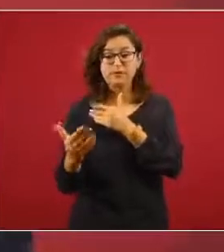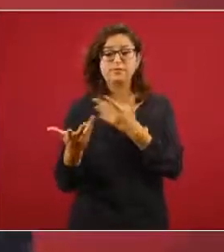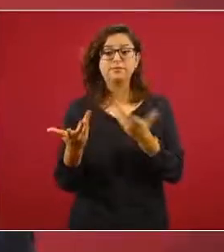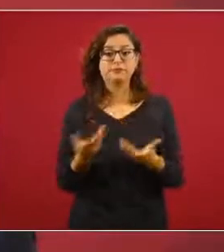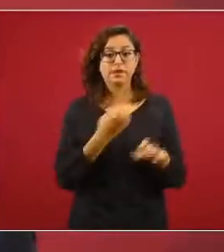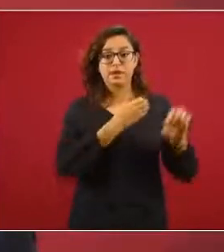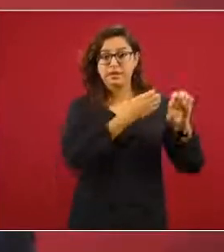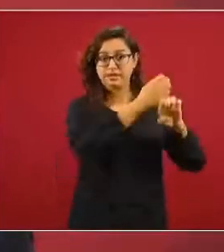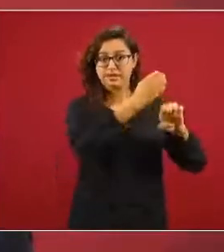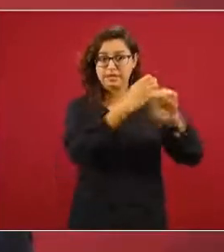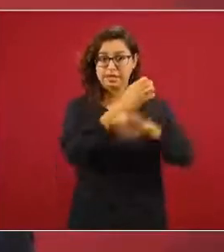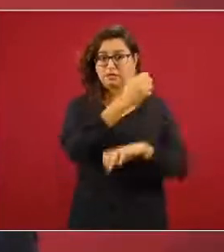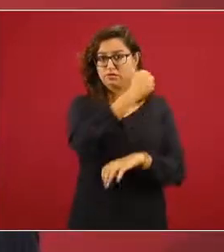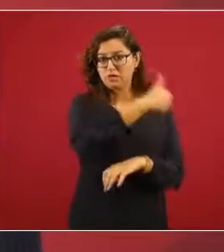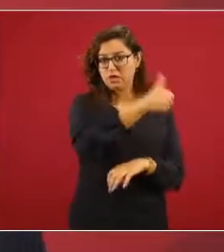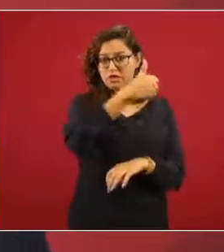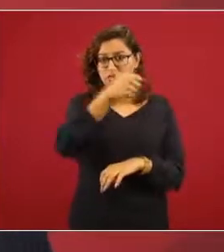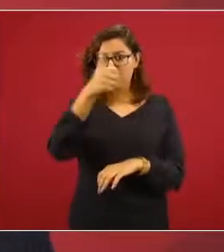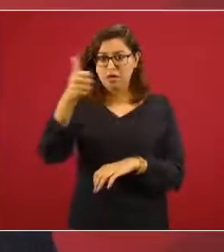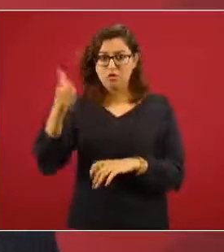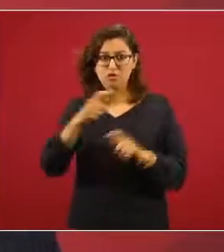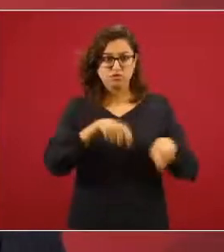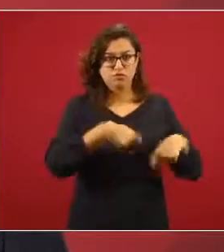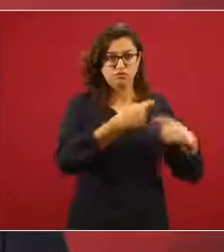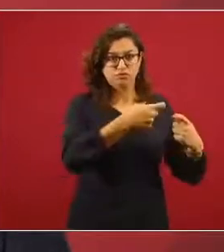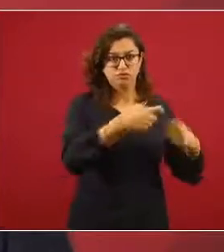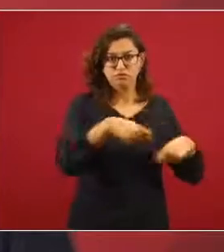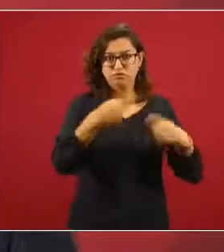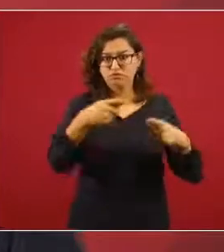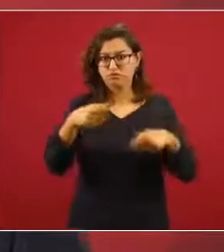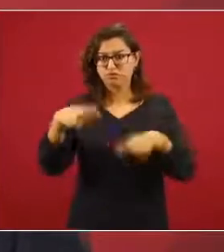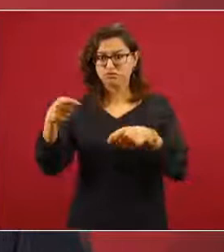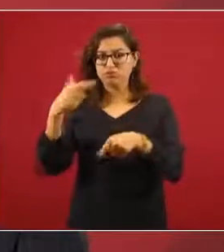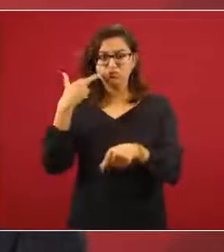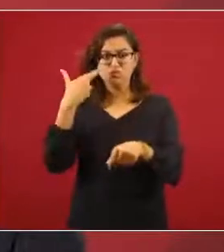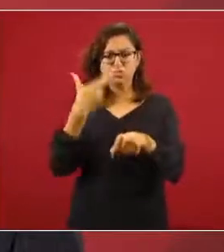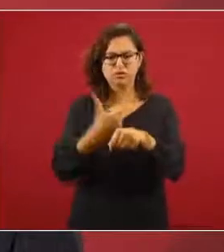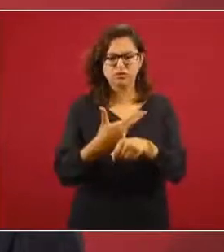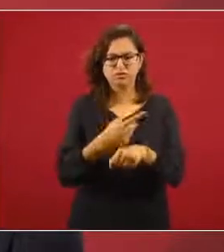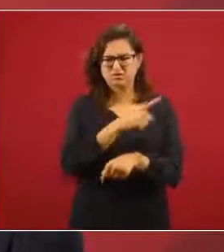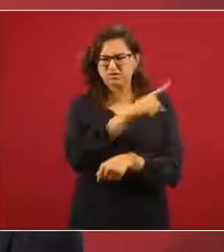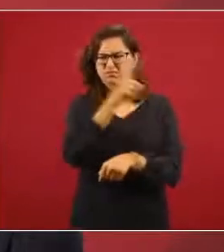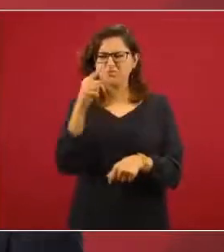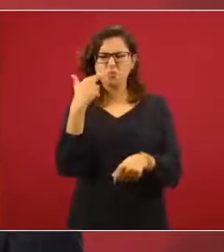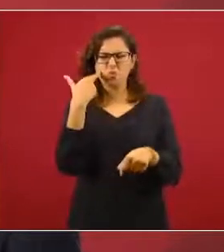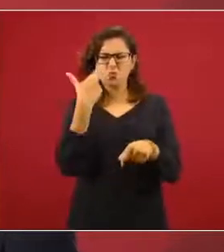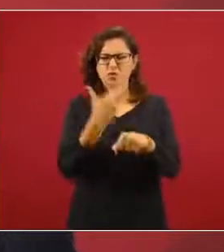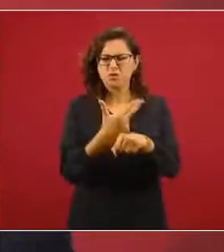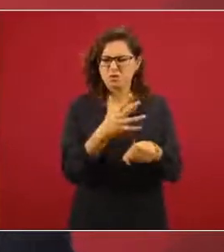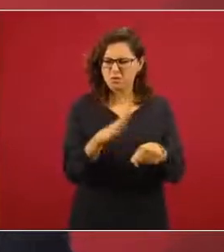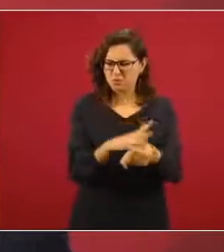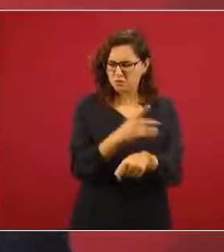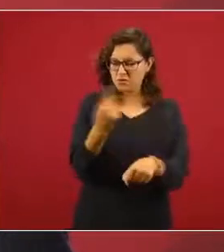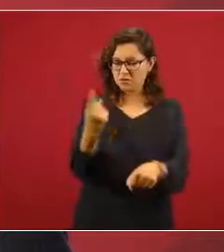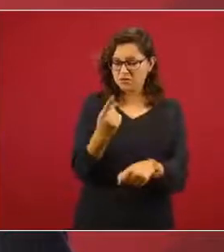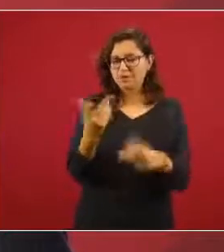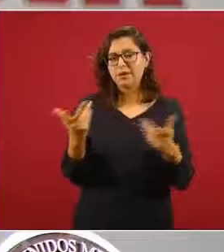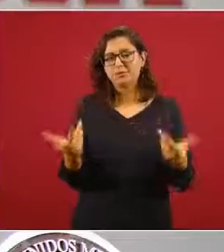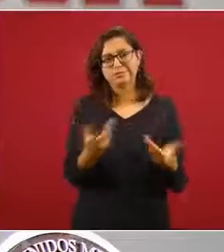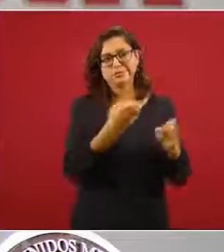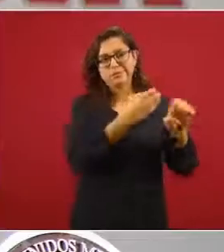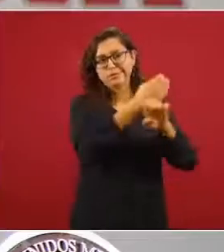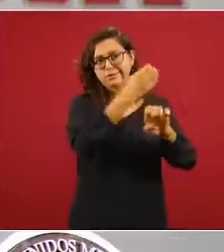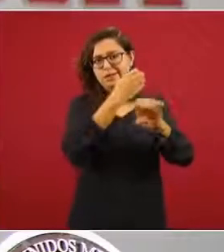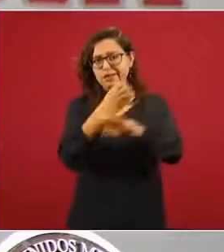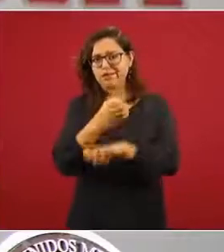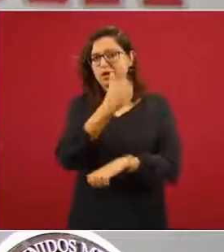de las entidades federativas. ¿Por qué razón? Lo hemos dicho muchas veces, porque la epidemia en cada entidad federativa